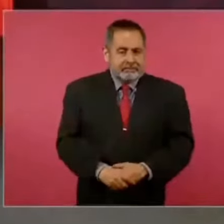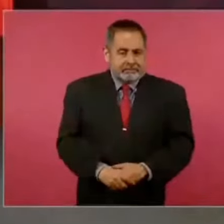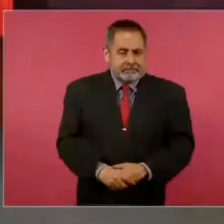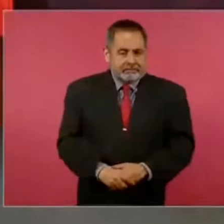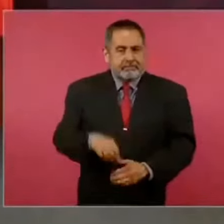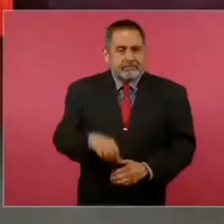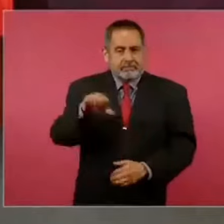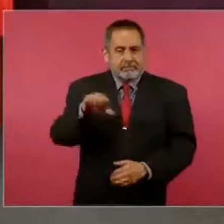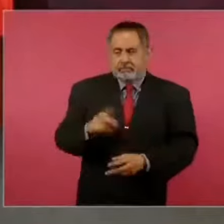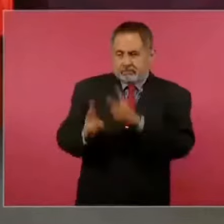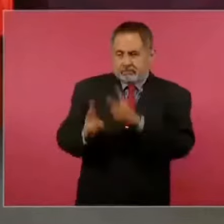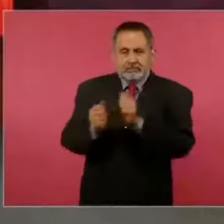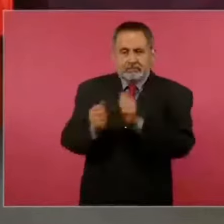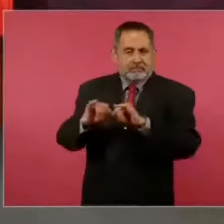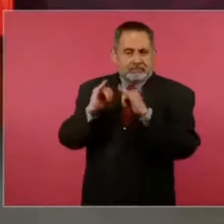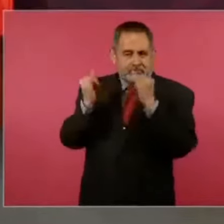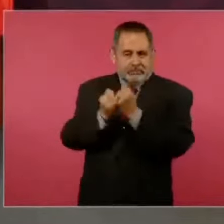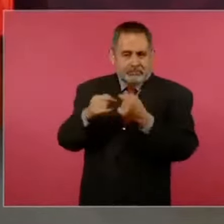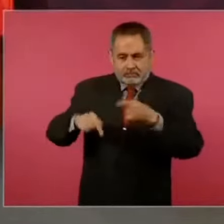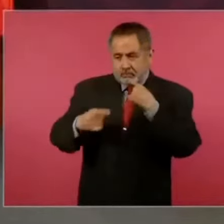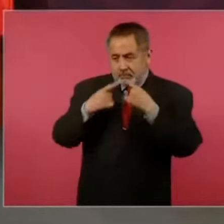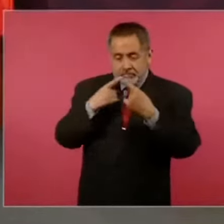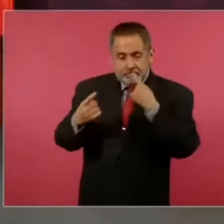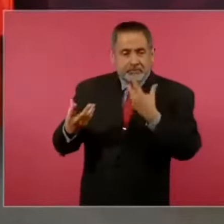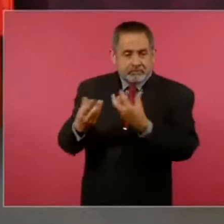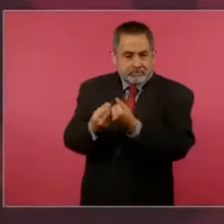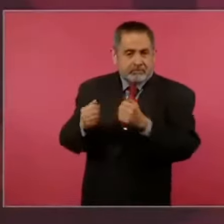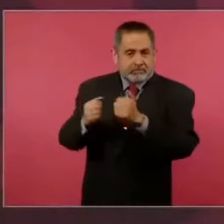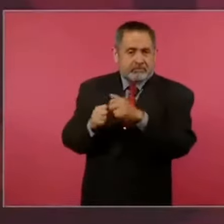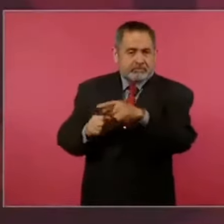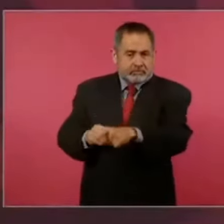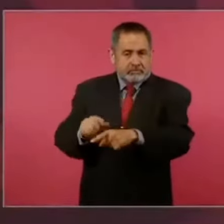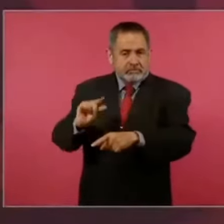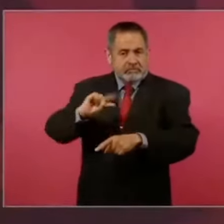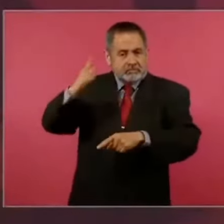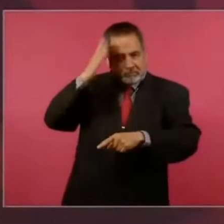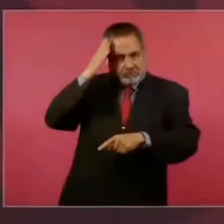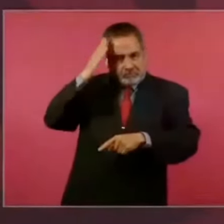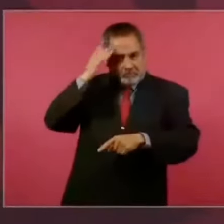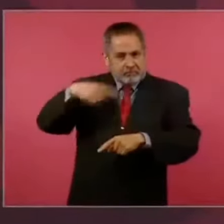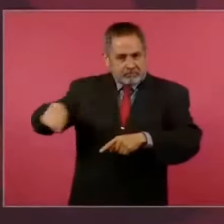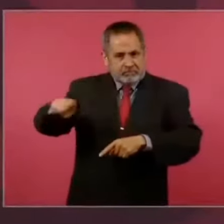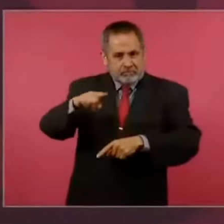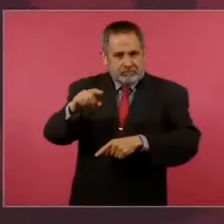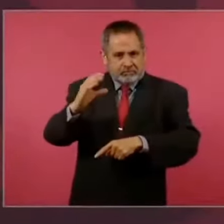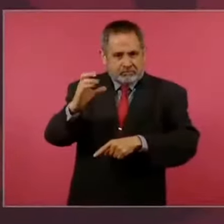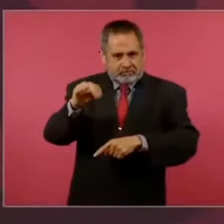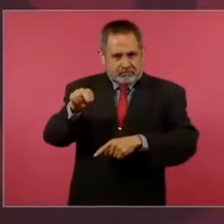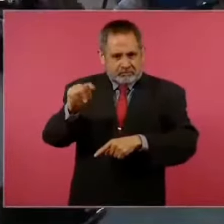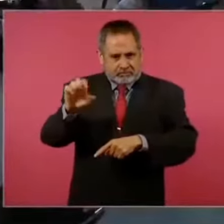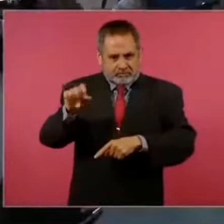Hoy voy a tener una reunión. Hoy voy a tener una reunión con los dirigentes de la CENTE.